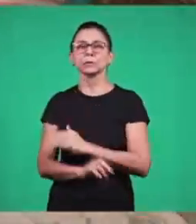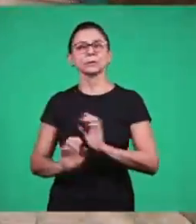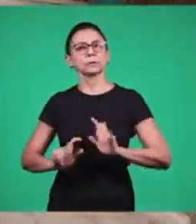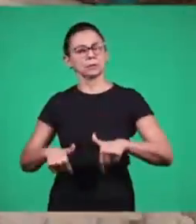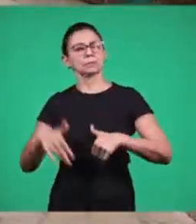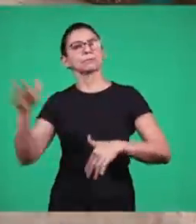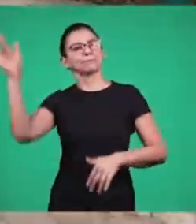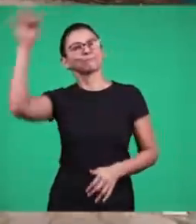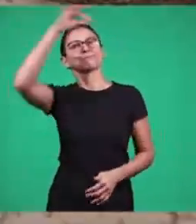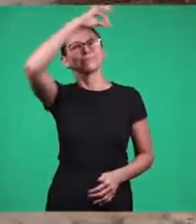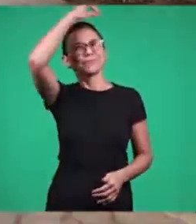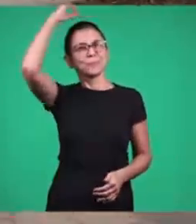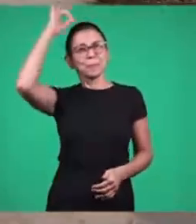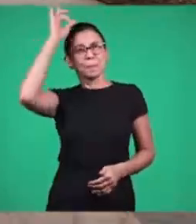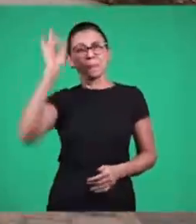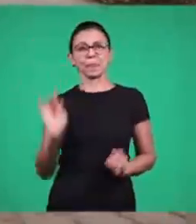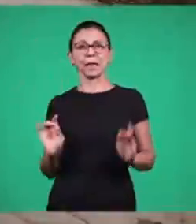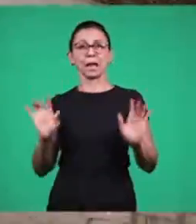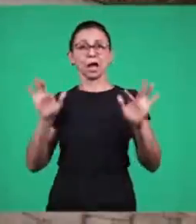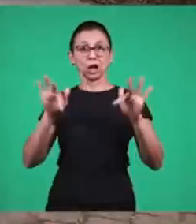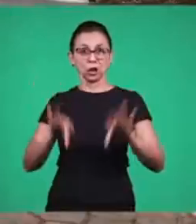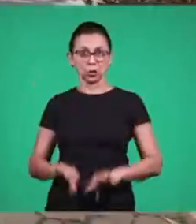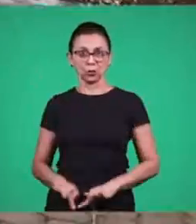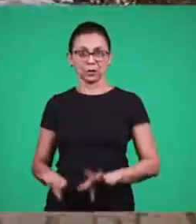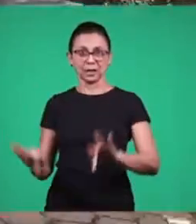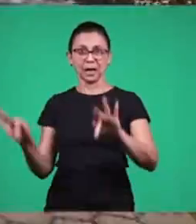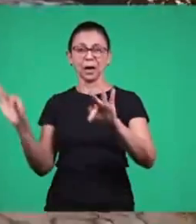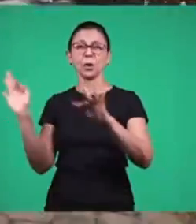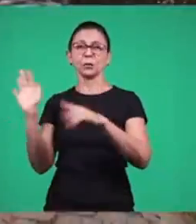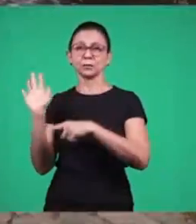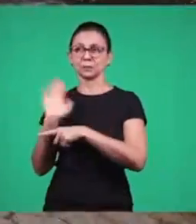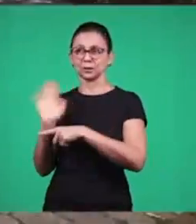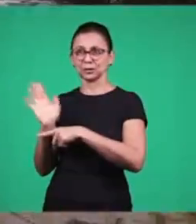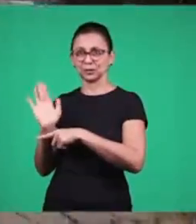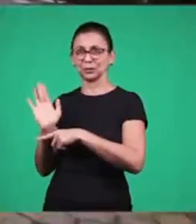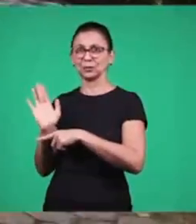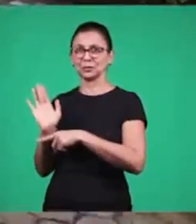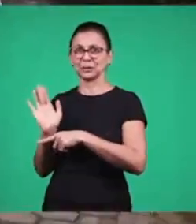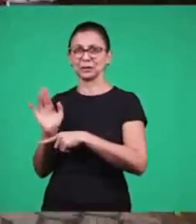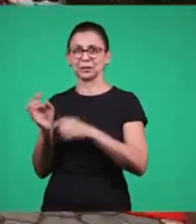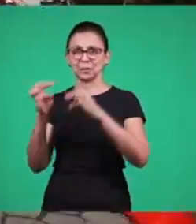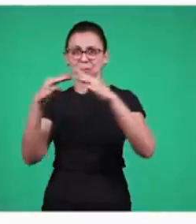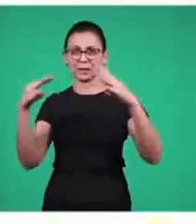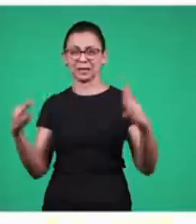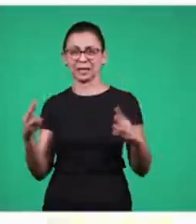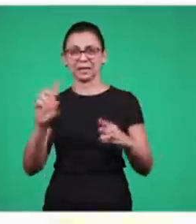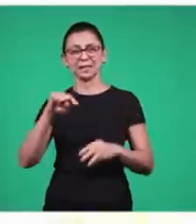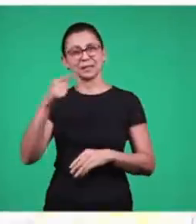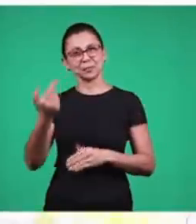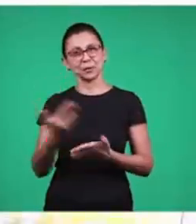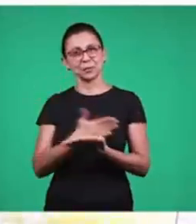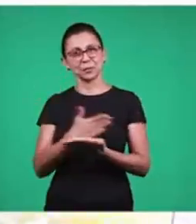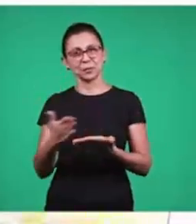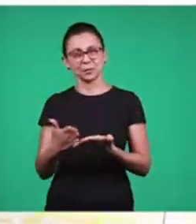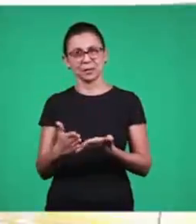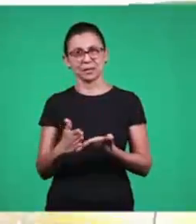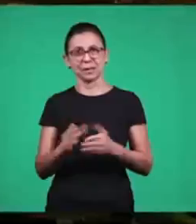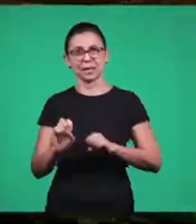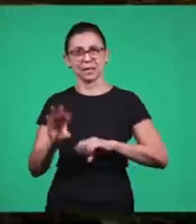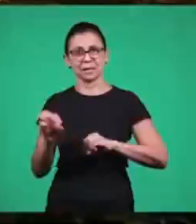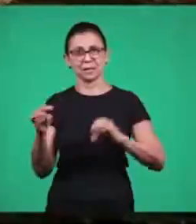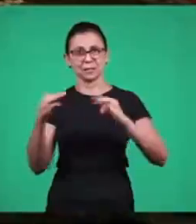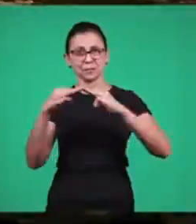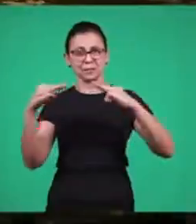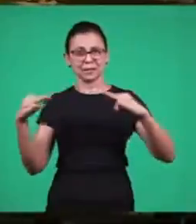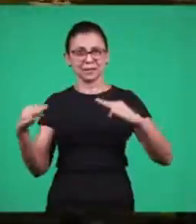con la operación del Espíritu Santo. Al final de estas imágenes maravillosas del Manaim, asistiremos al cuadro Lecciones del Manaim.